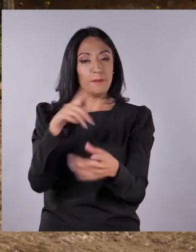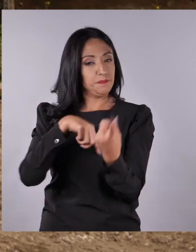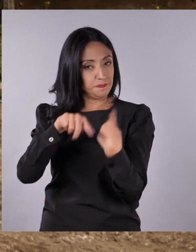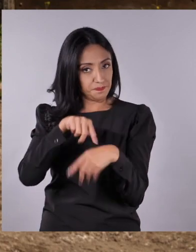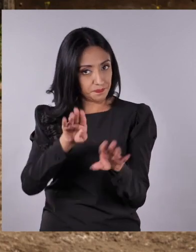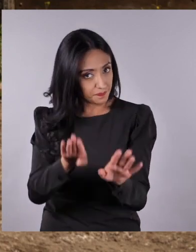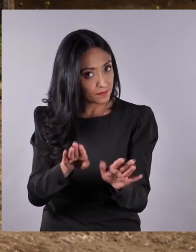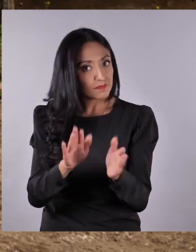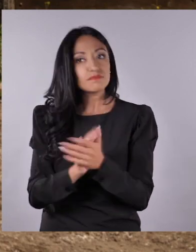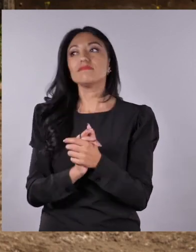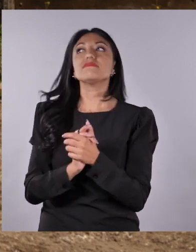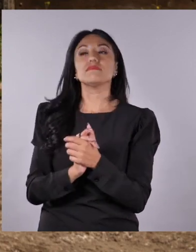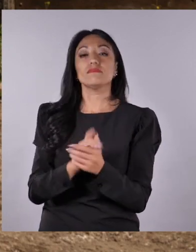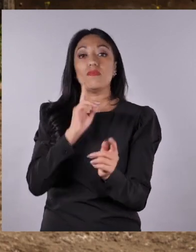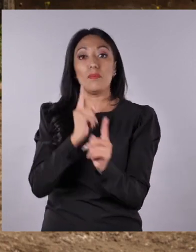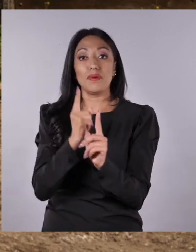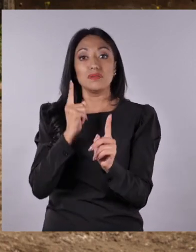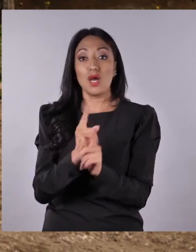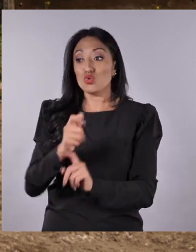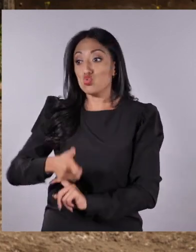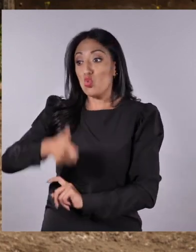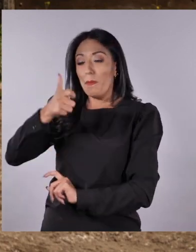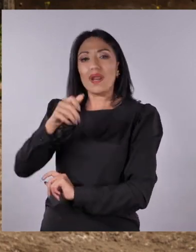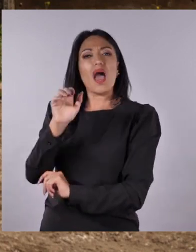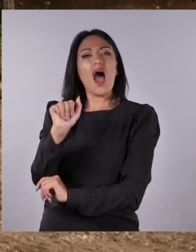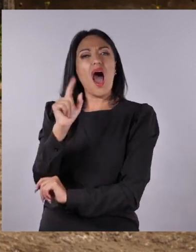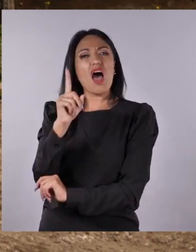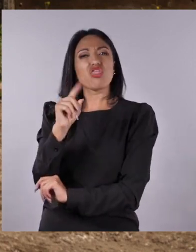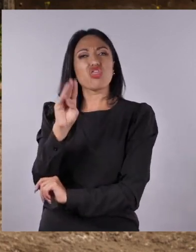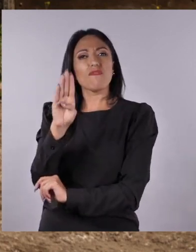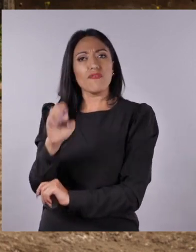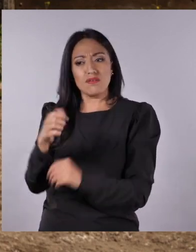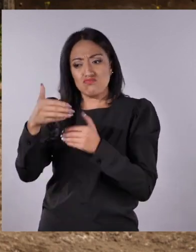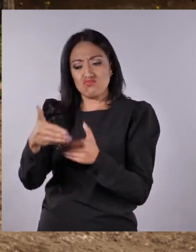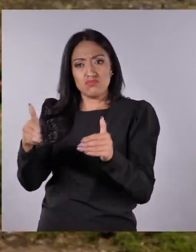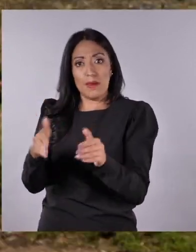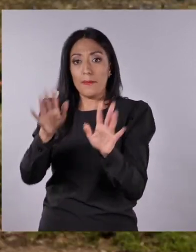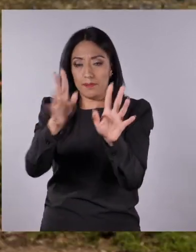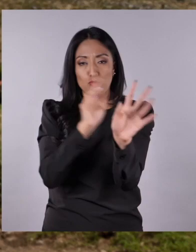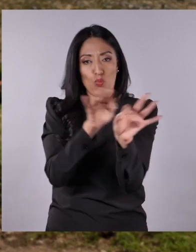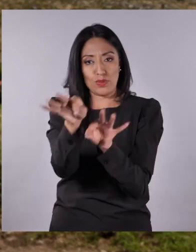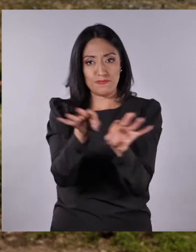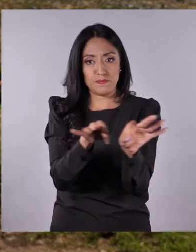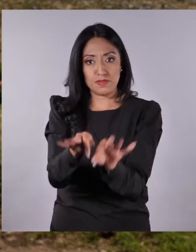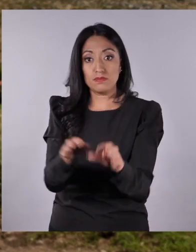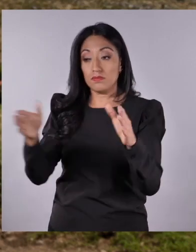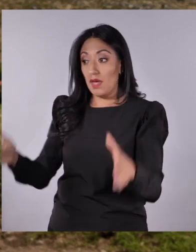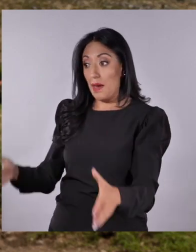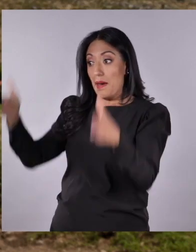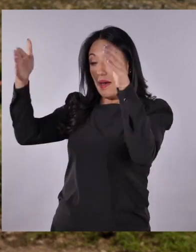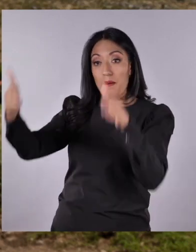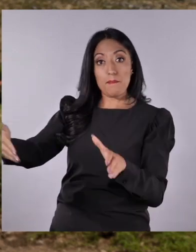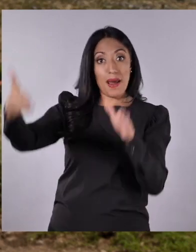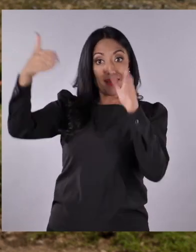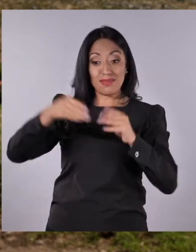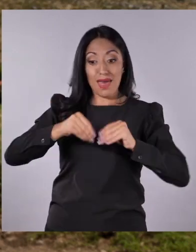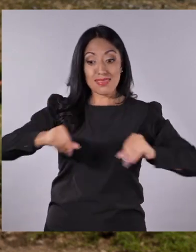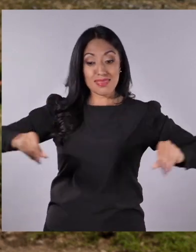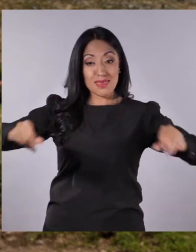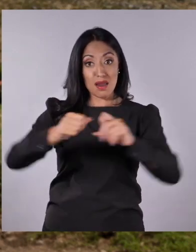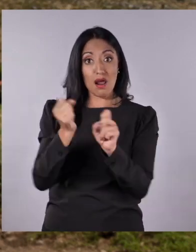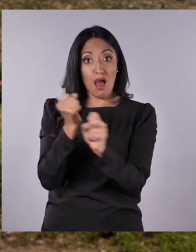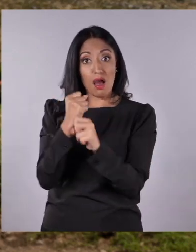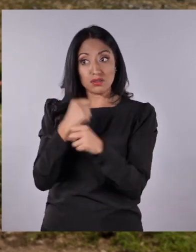Ay, ya volví. Qué loco esto del super adobe. Cada vez me sorprende más. Verán, para que las paredes hechas con tierra